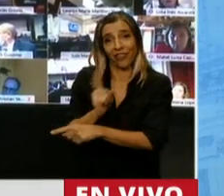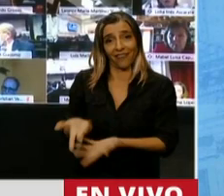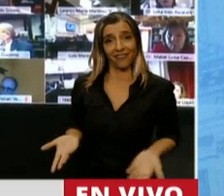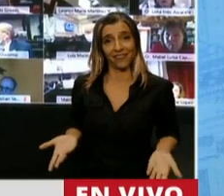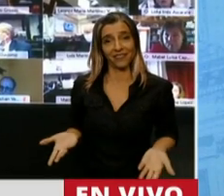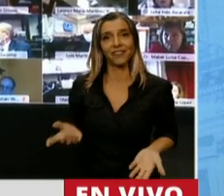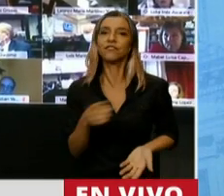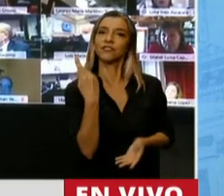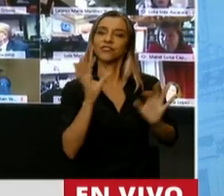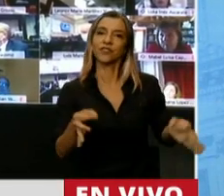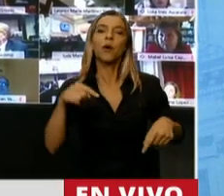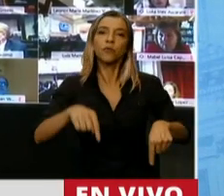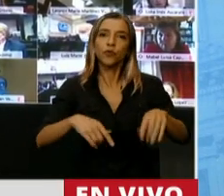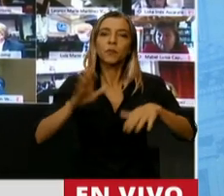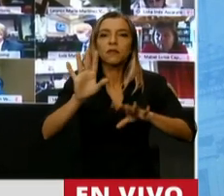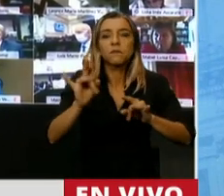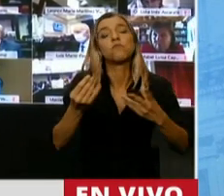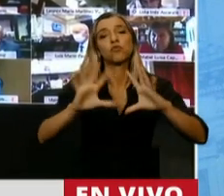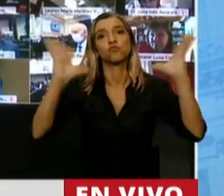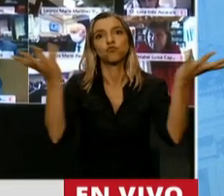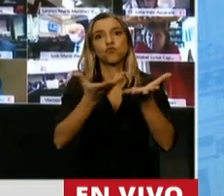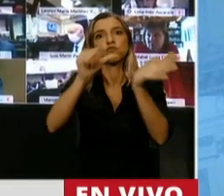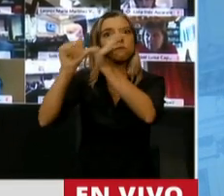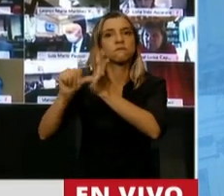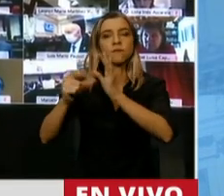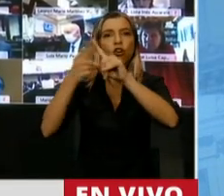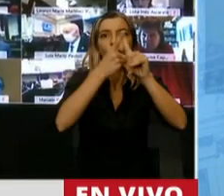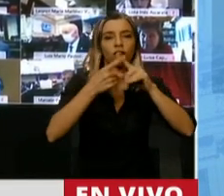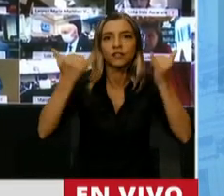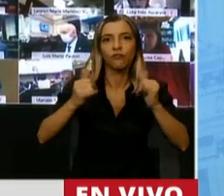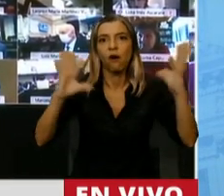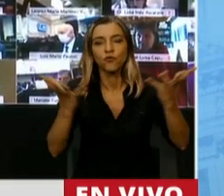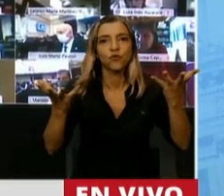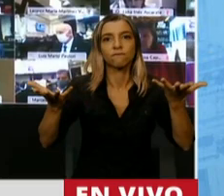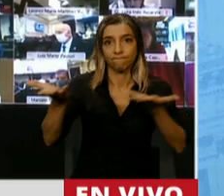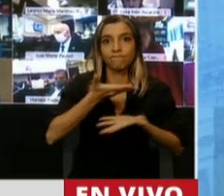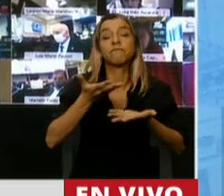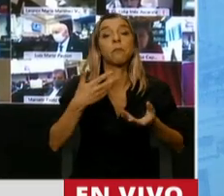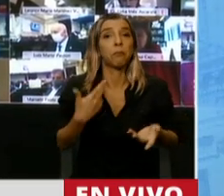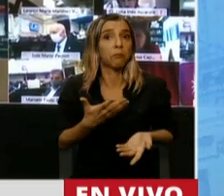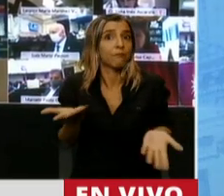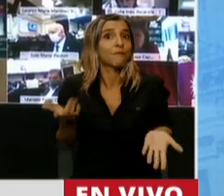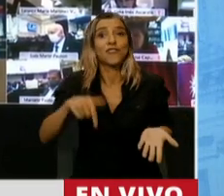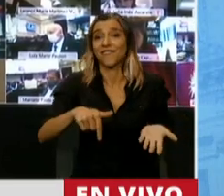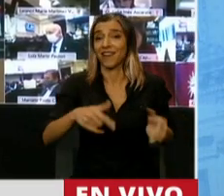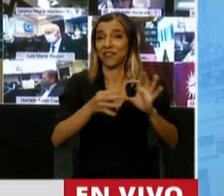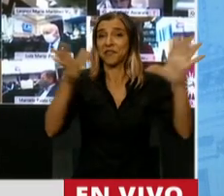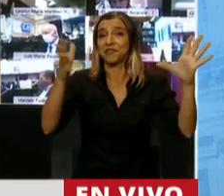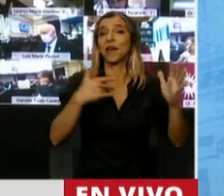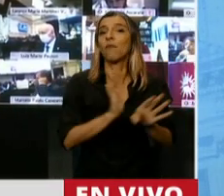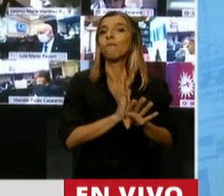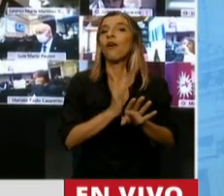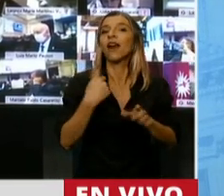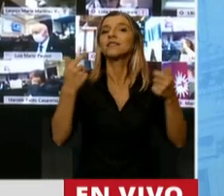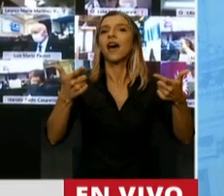la globalización, entre otras cosas porque las democracias no solamente tienen que dar respuesta formal